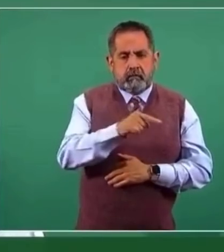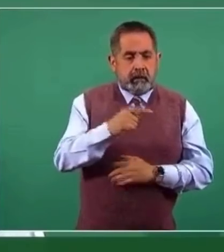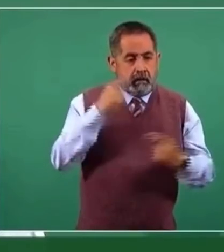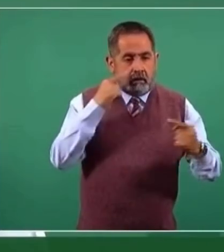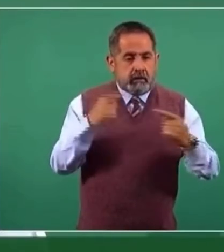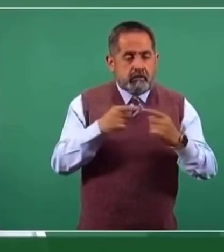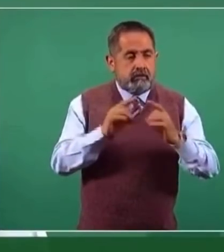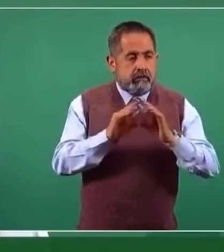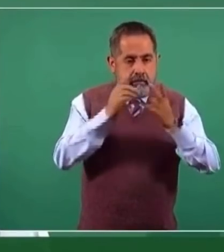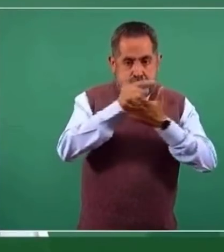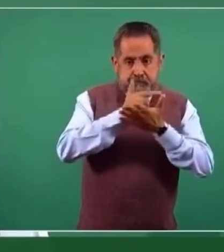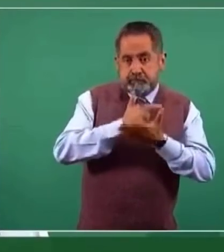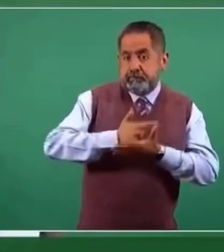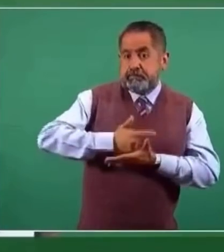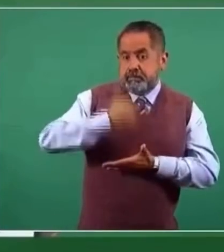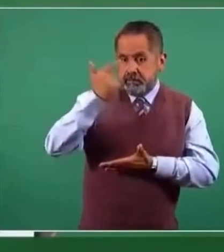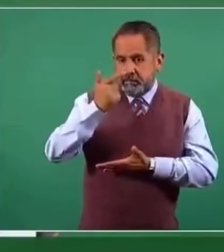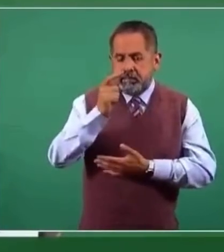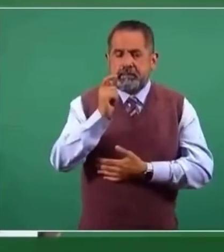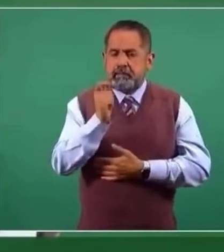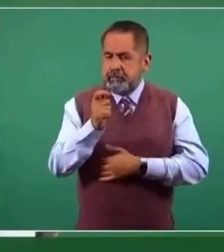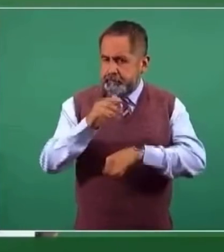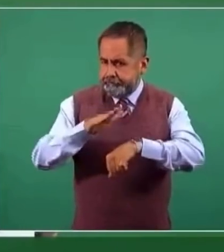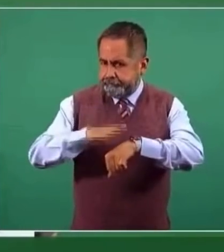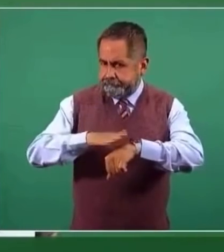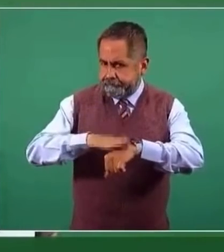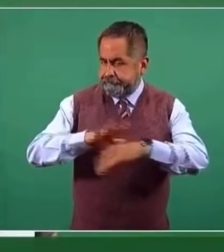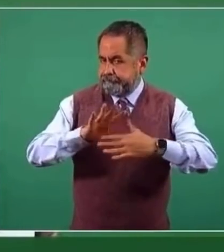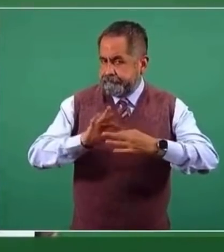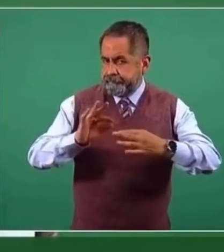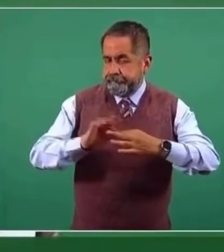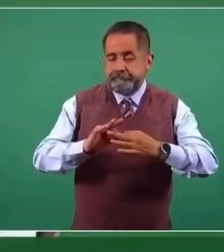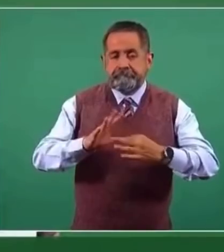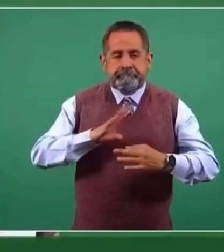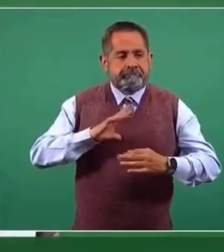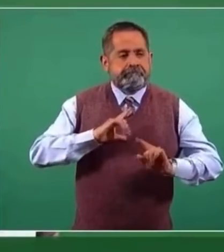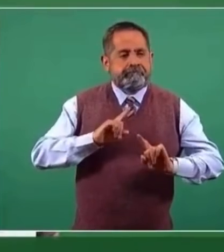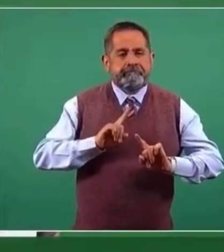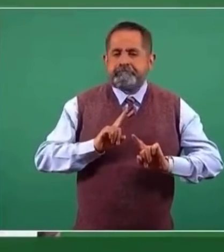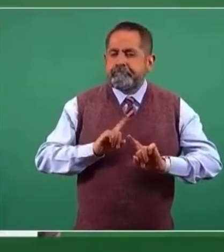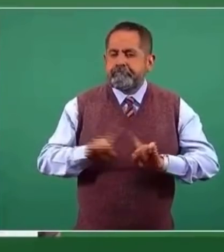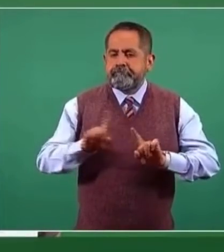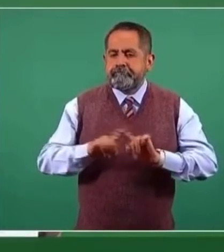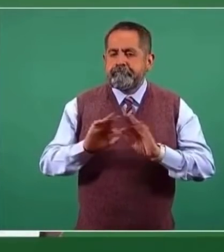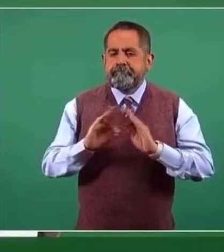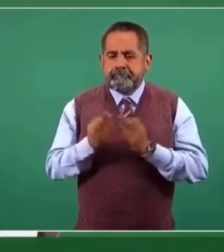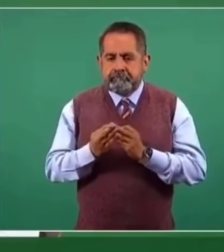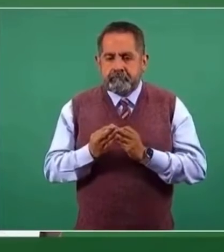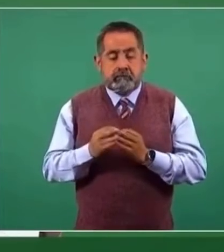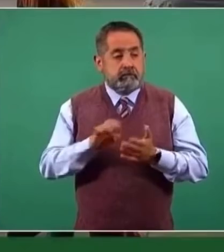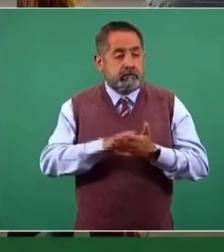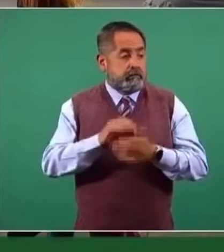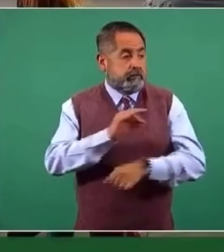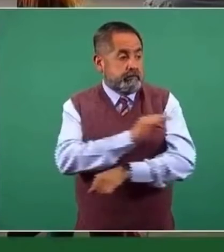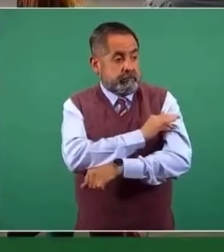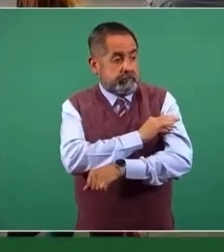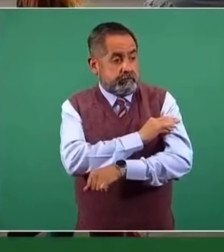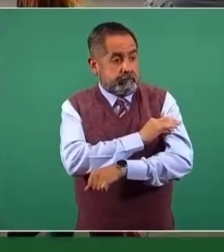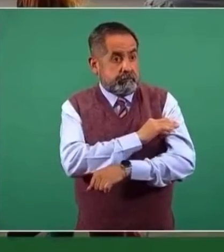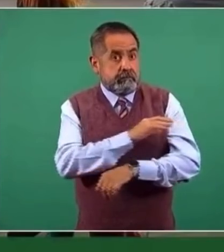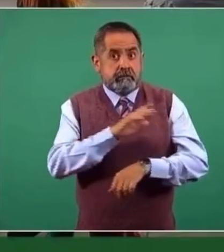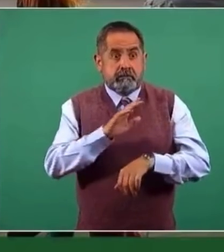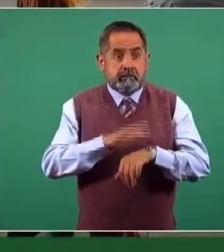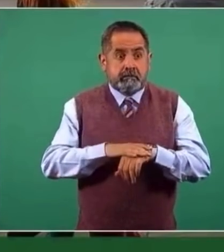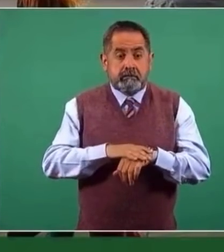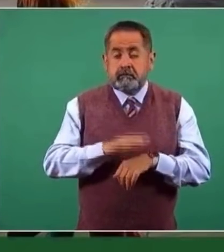alérgica grave. Esto es importante también mencionarlo, es decir, la reacción tiene que poner en riesgo la salud y la vida de